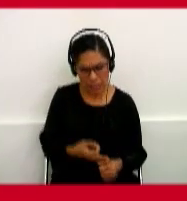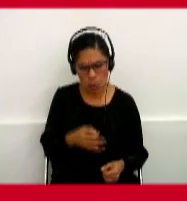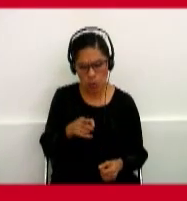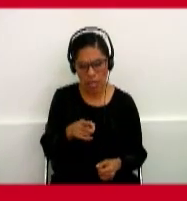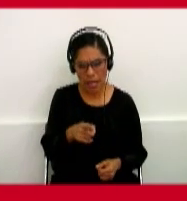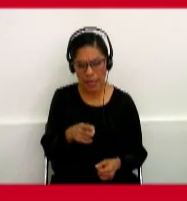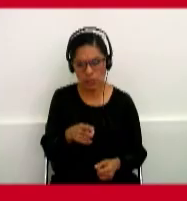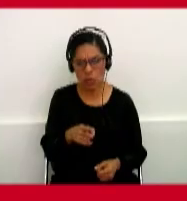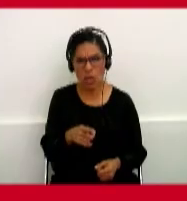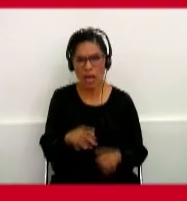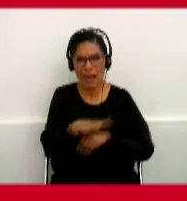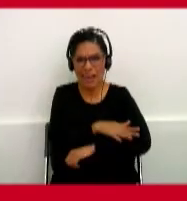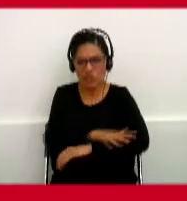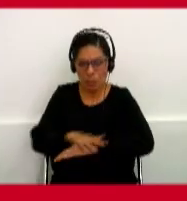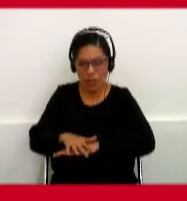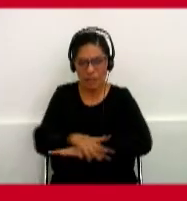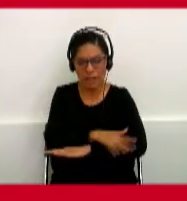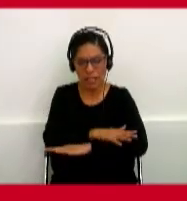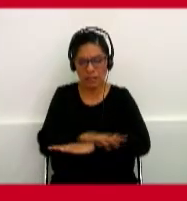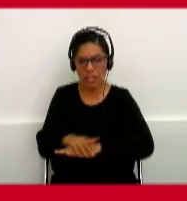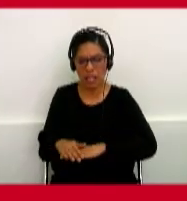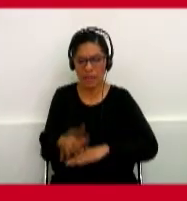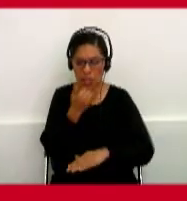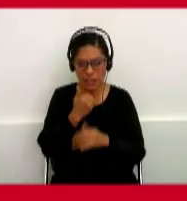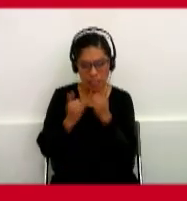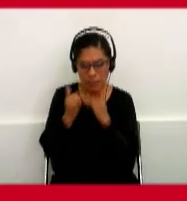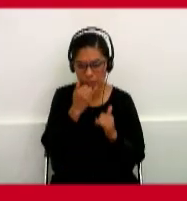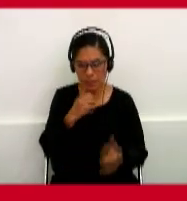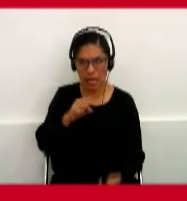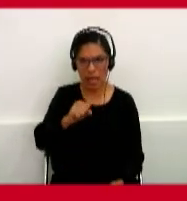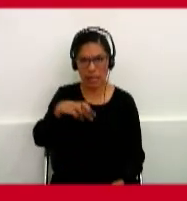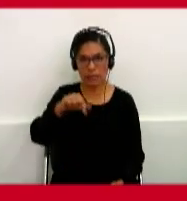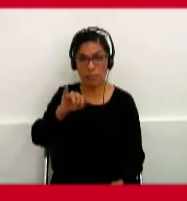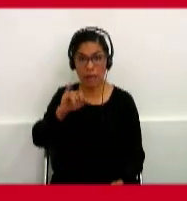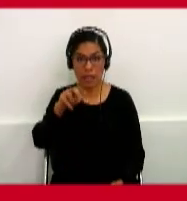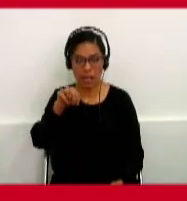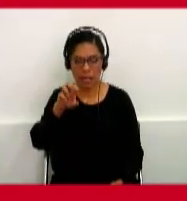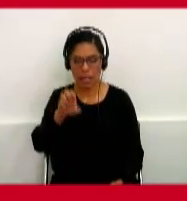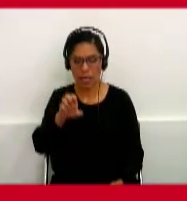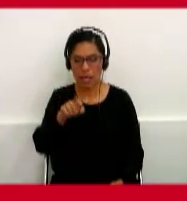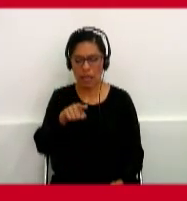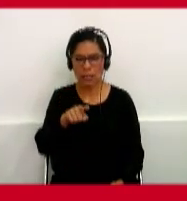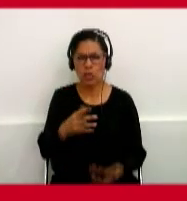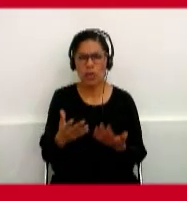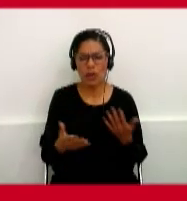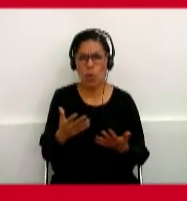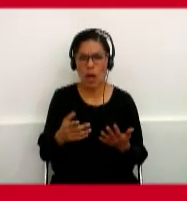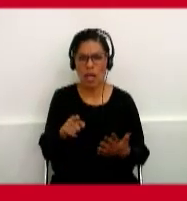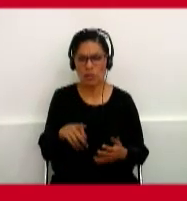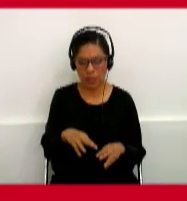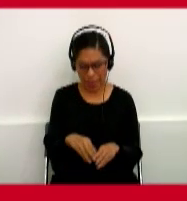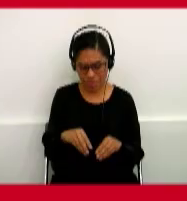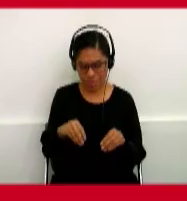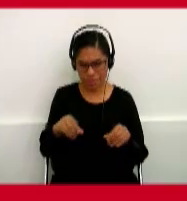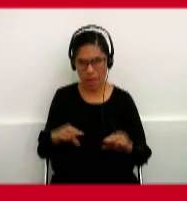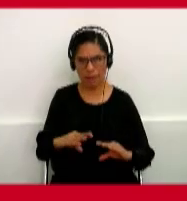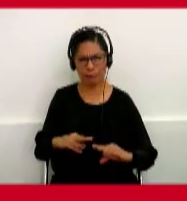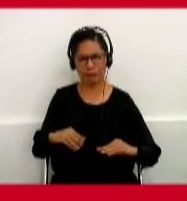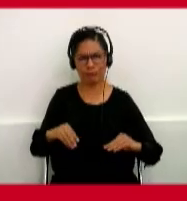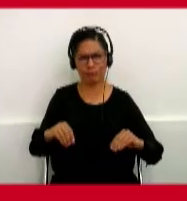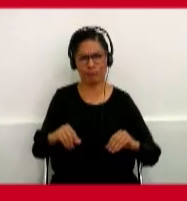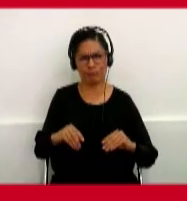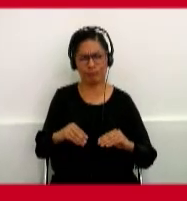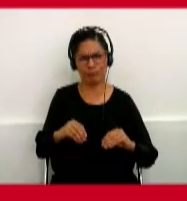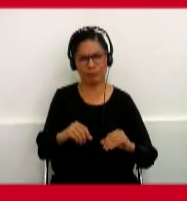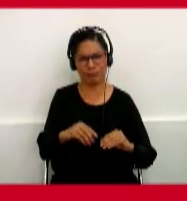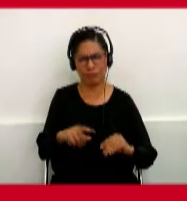Entonces este tipo de falla spline representa con mayor precisión la estabilidad de un pack, ¿no? En este caso, en mi caso, una arcilla que fue mi tipo de suelo